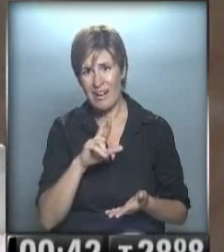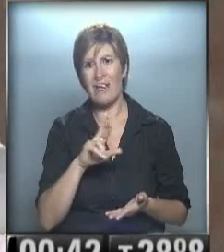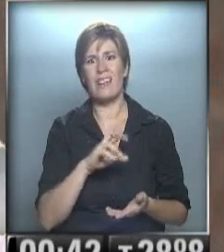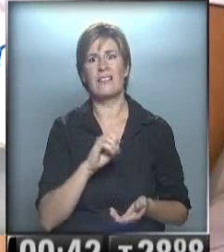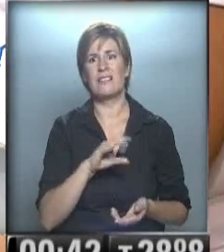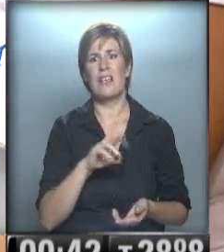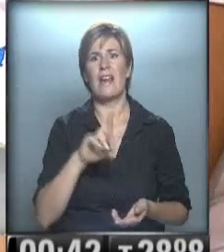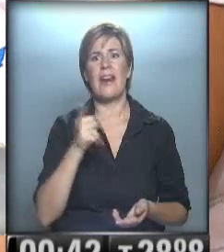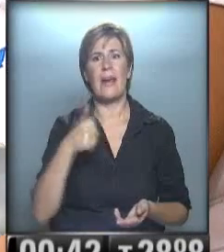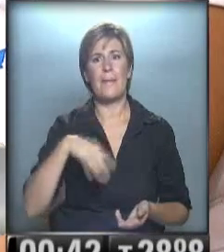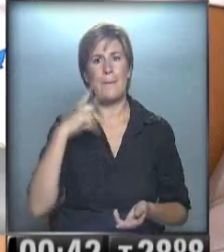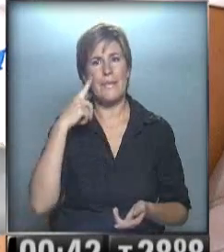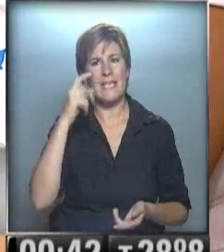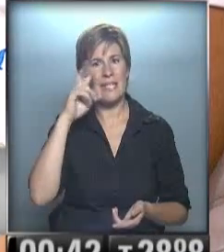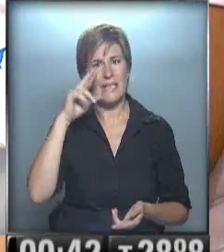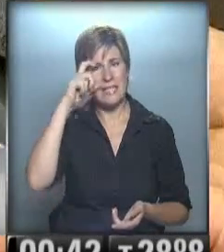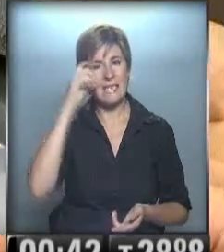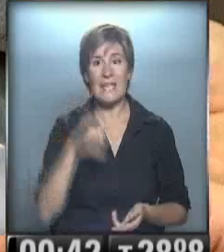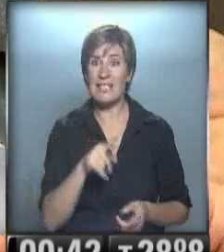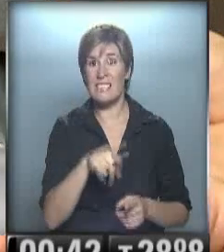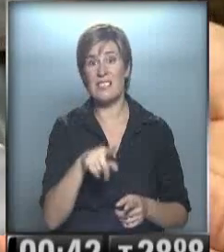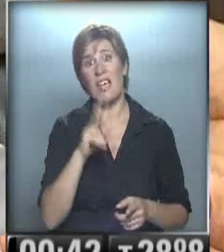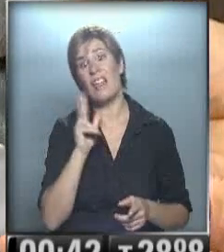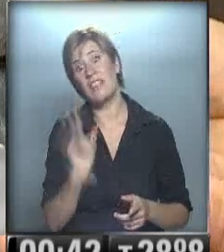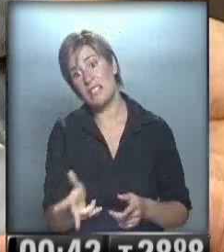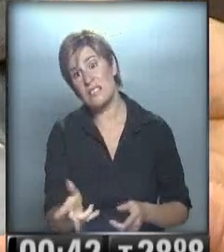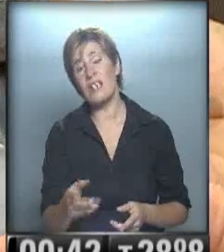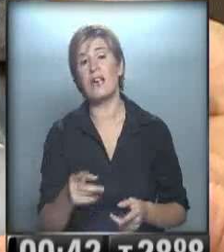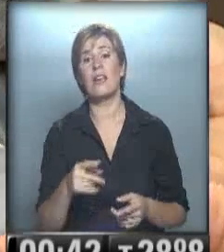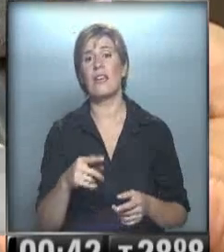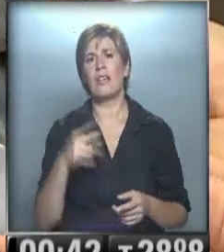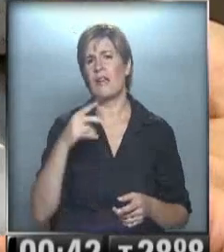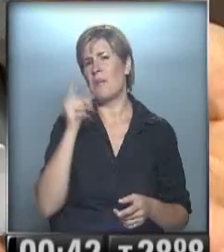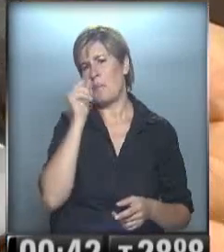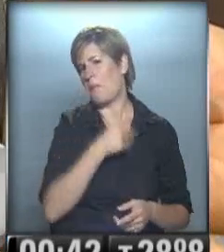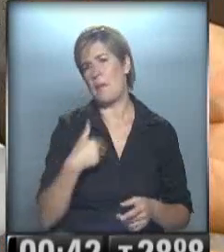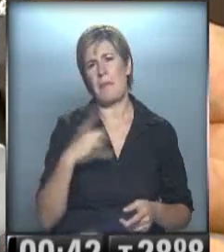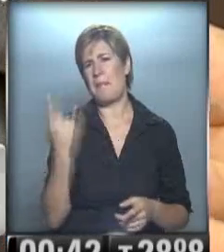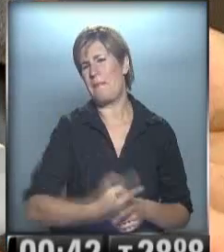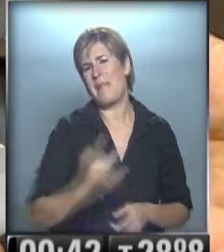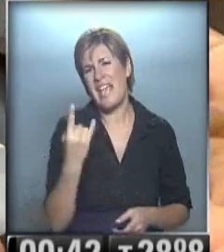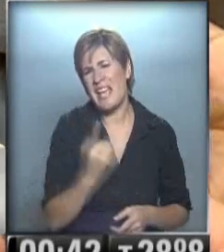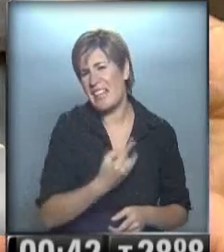dictaminaron que no, que eran, que nosotros los papás somos todos mentirosos,